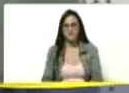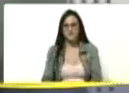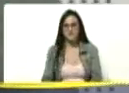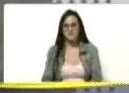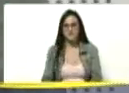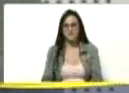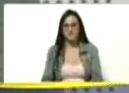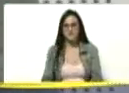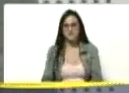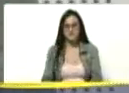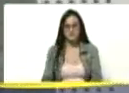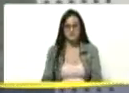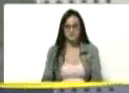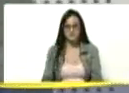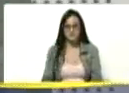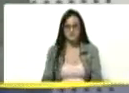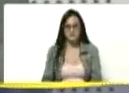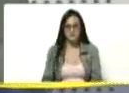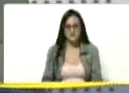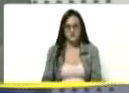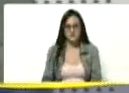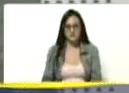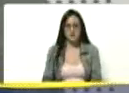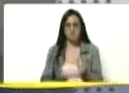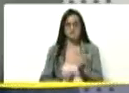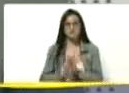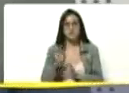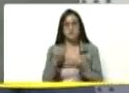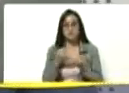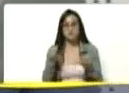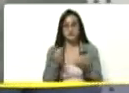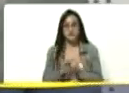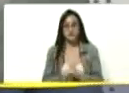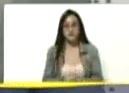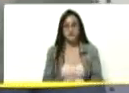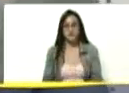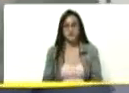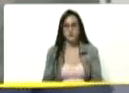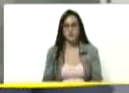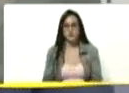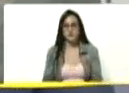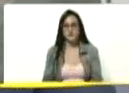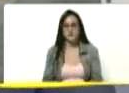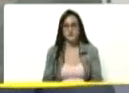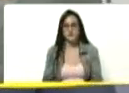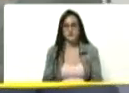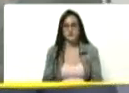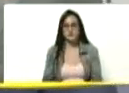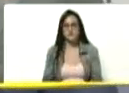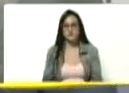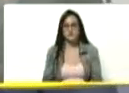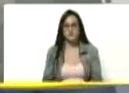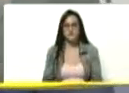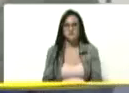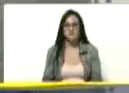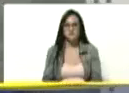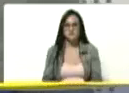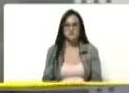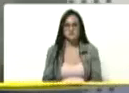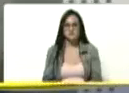on the above. Para tener éxito respecto de lo anterior, we need to bridge the language barrier tenemos que